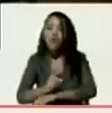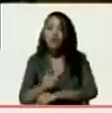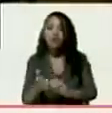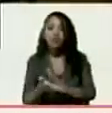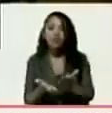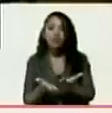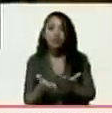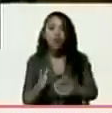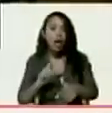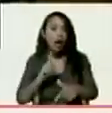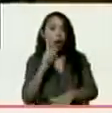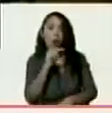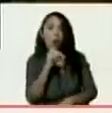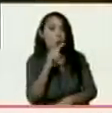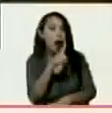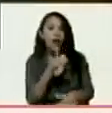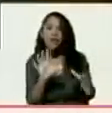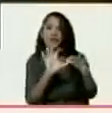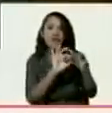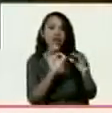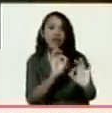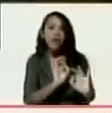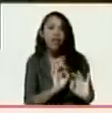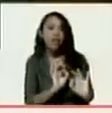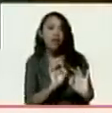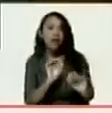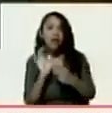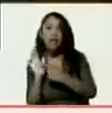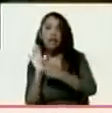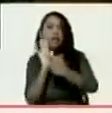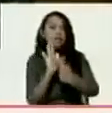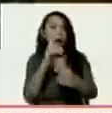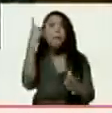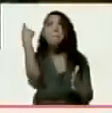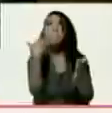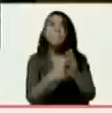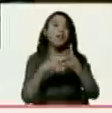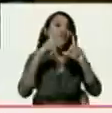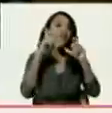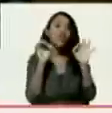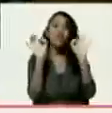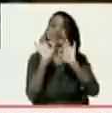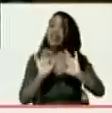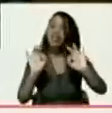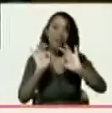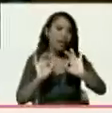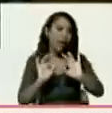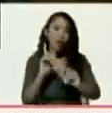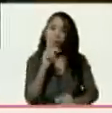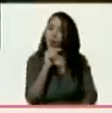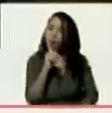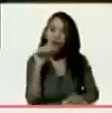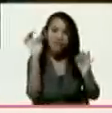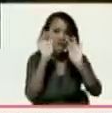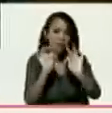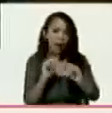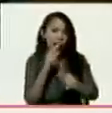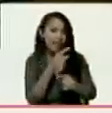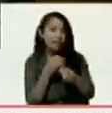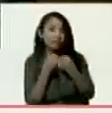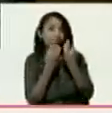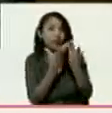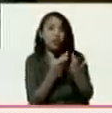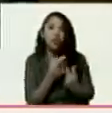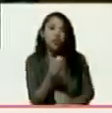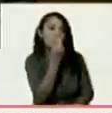Entonces no hay unidad, no hay manera, mira, ni que presenten mil fotos, ni que... No, no, no hay forma. Ese cuento no se lo comen ni afuera